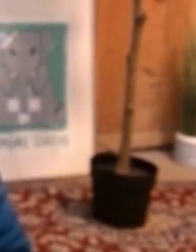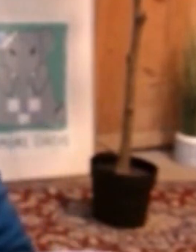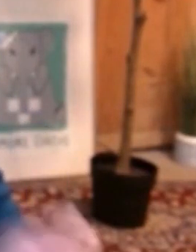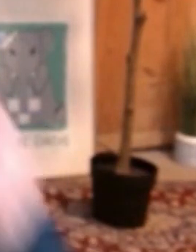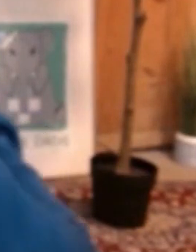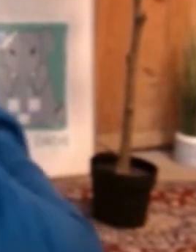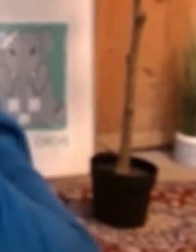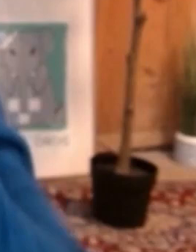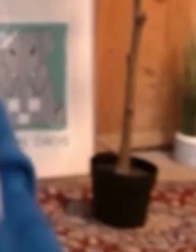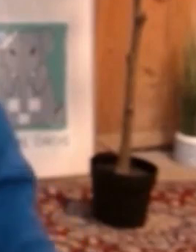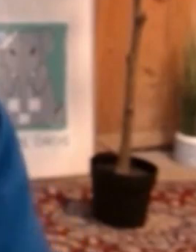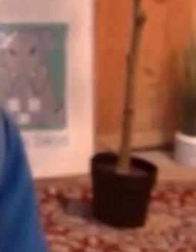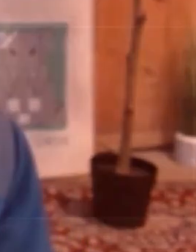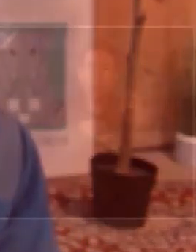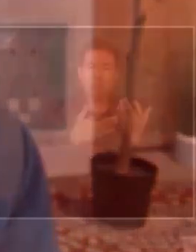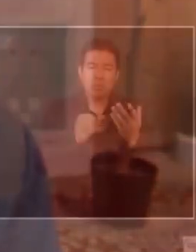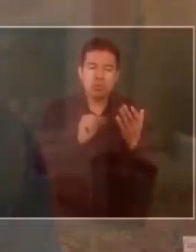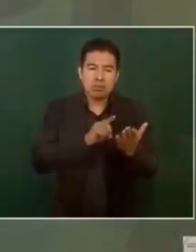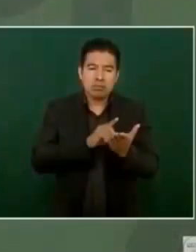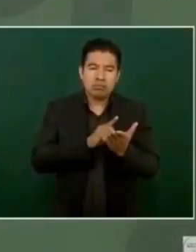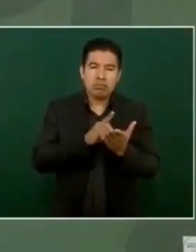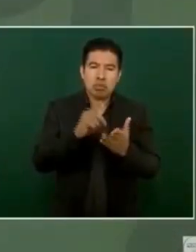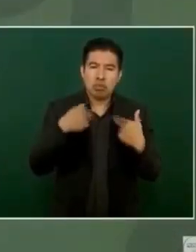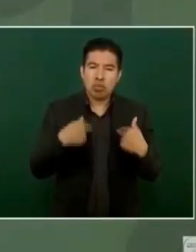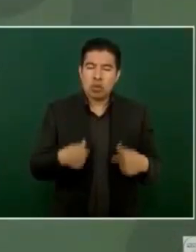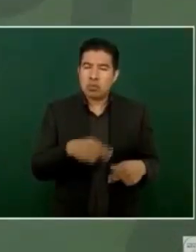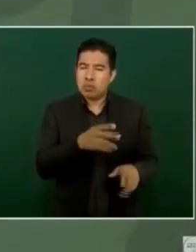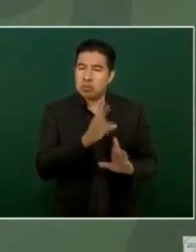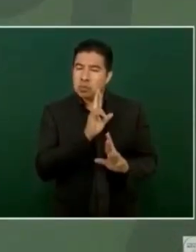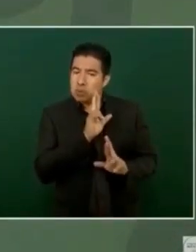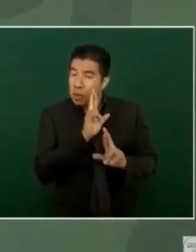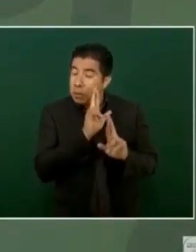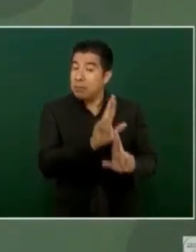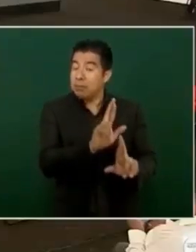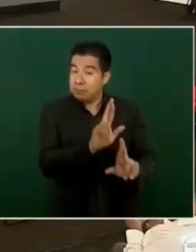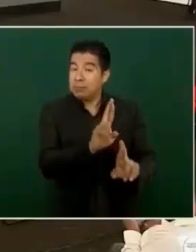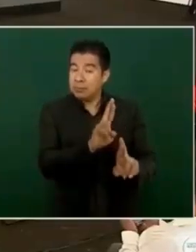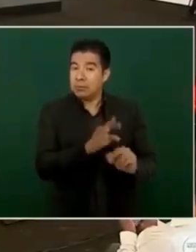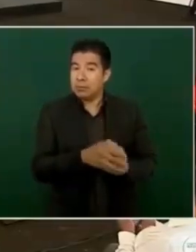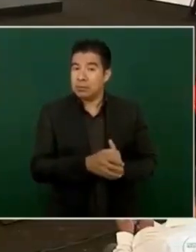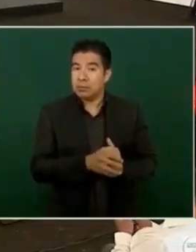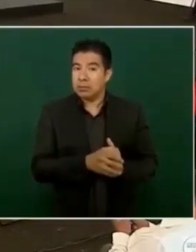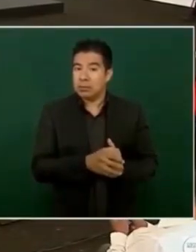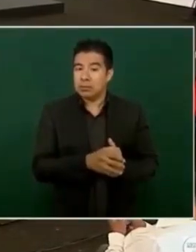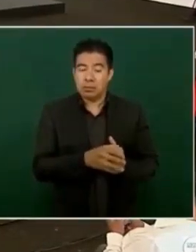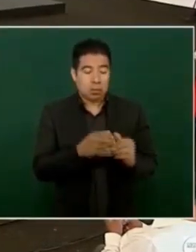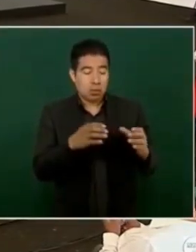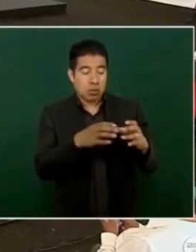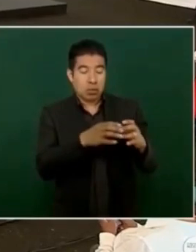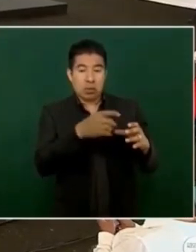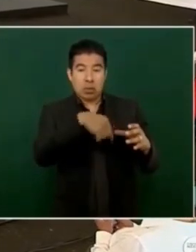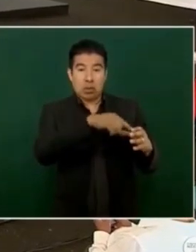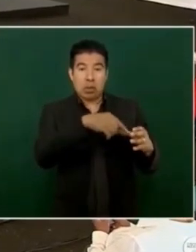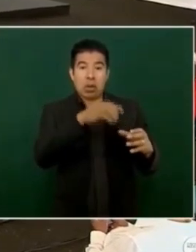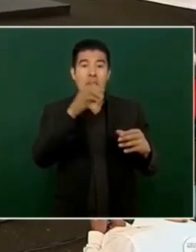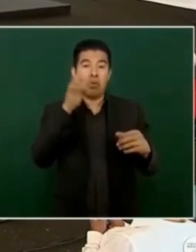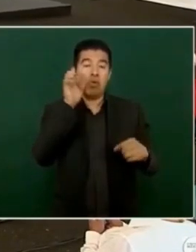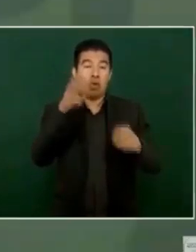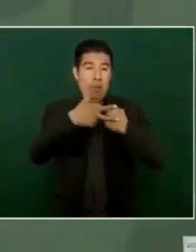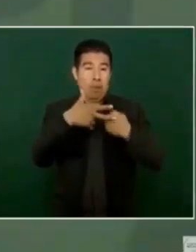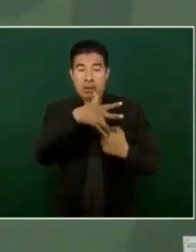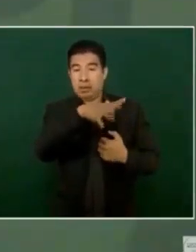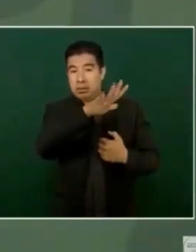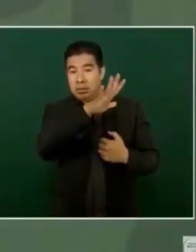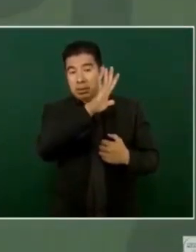presidente explicó que simplemente se fijó una postura por parte del gobierno de México ante una